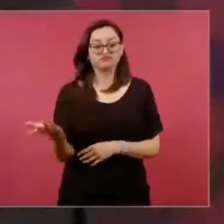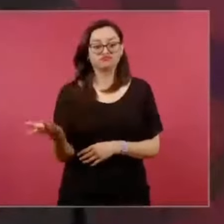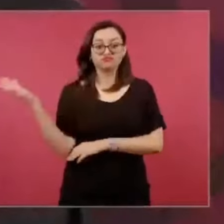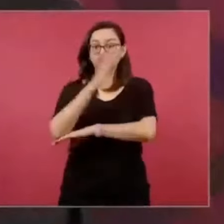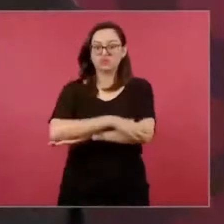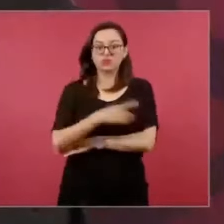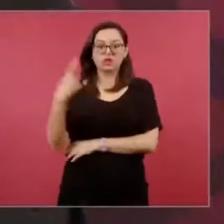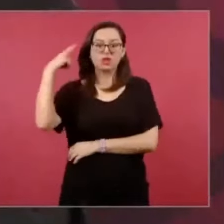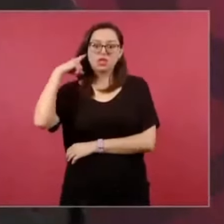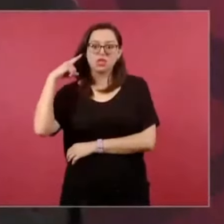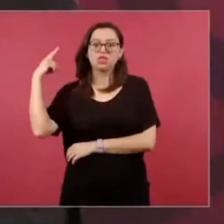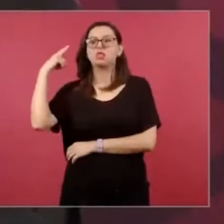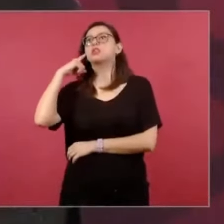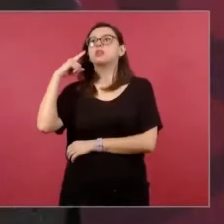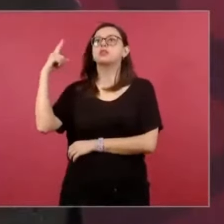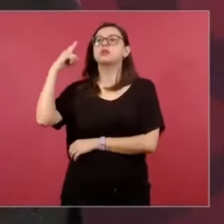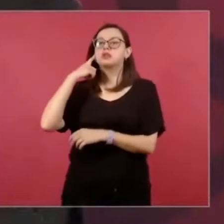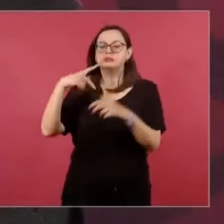bombardeo